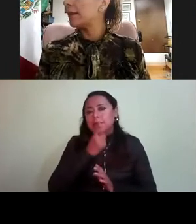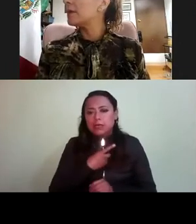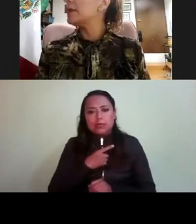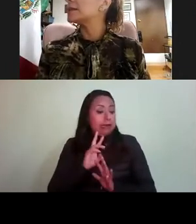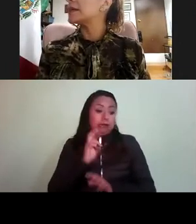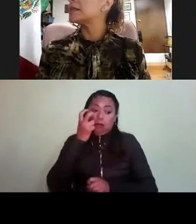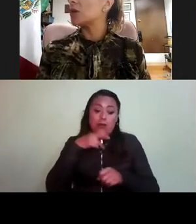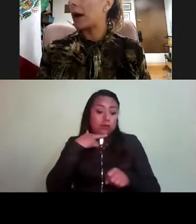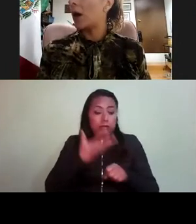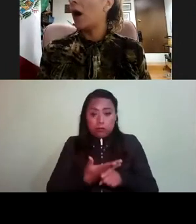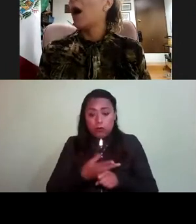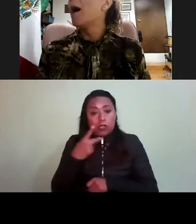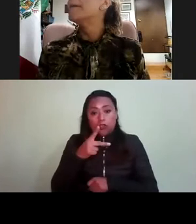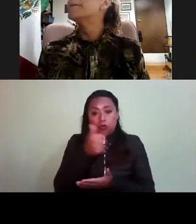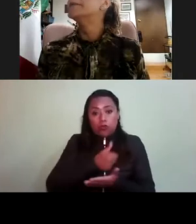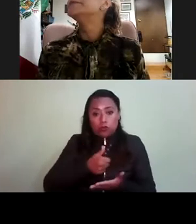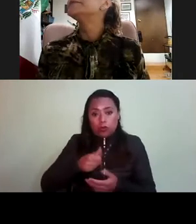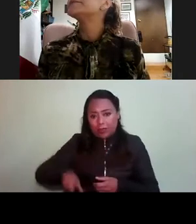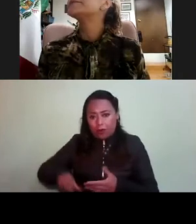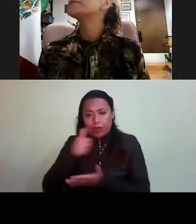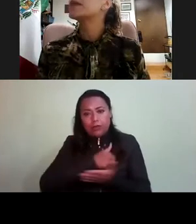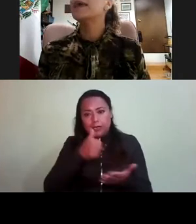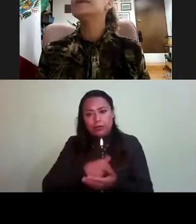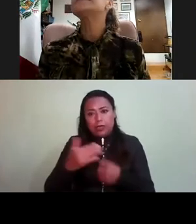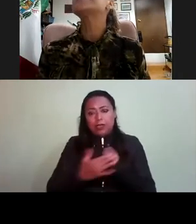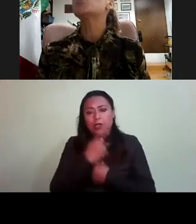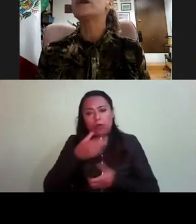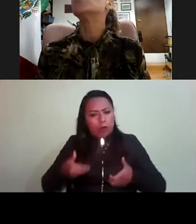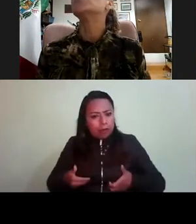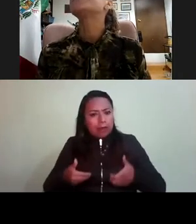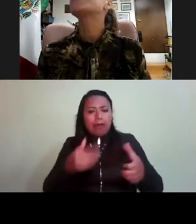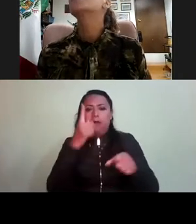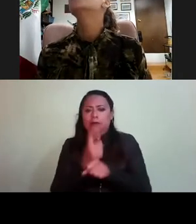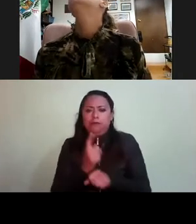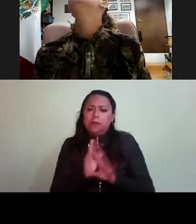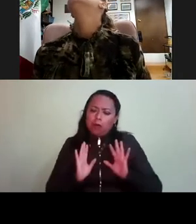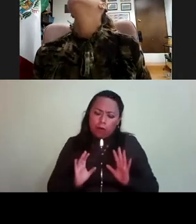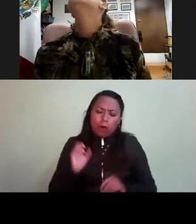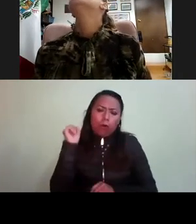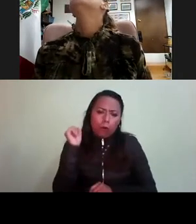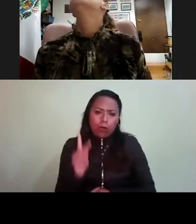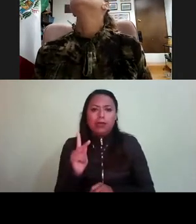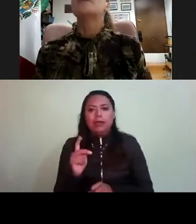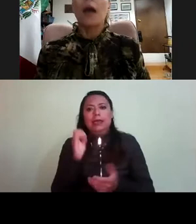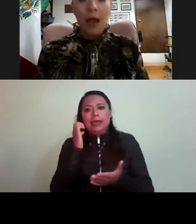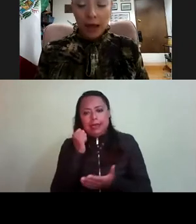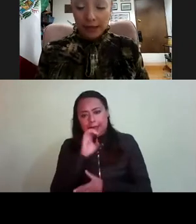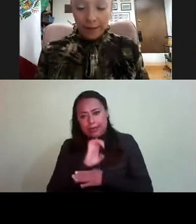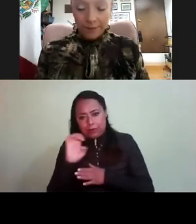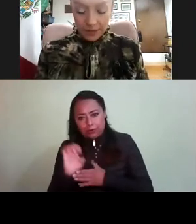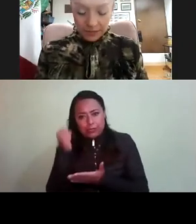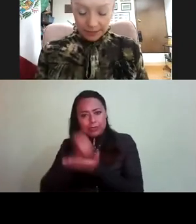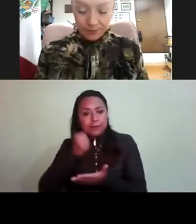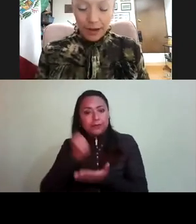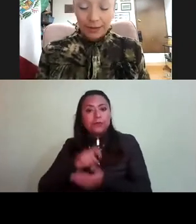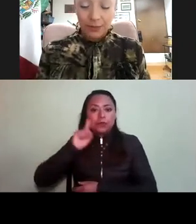gobierno de la ciudad por ser vía primaria, pues bueno, está correcto. Entonces exijámosle a la jefa de gobierno